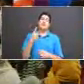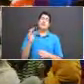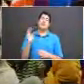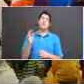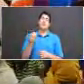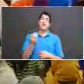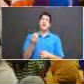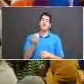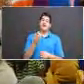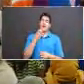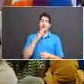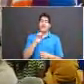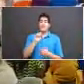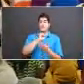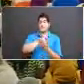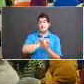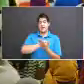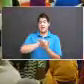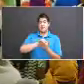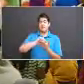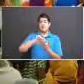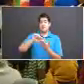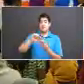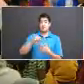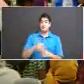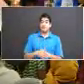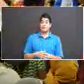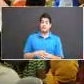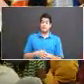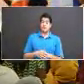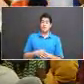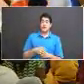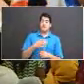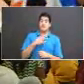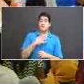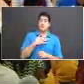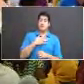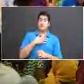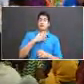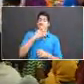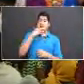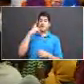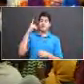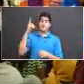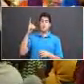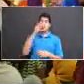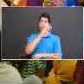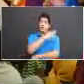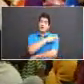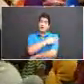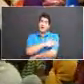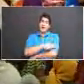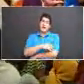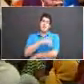al único que es santo, mi Dios